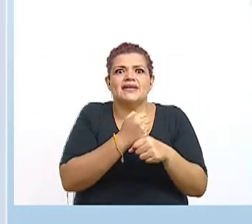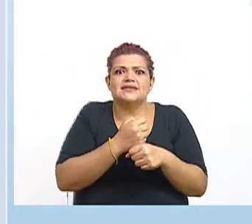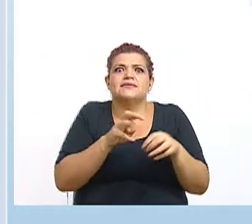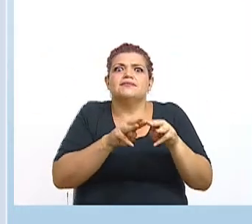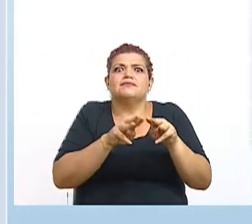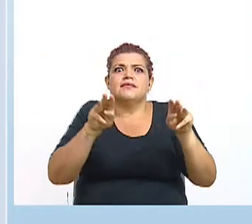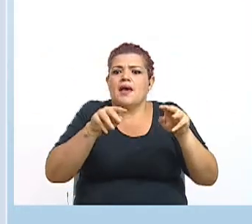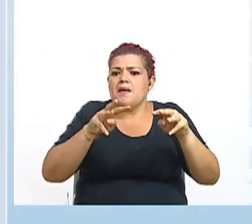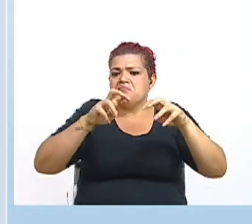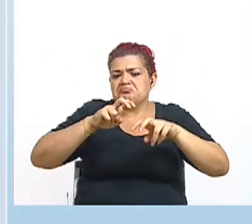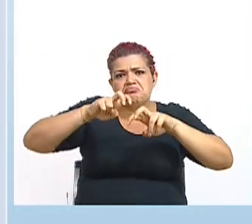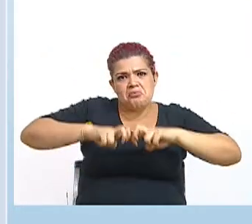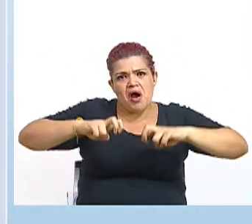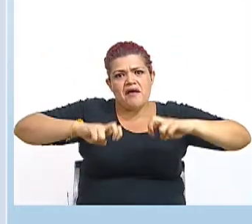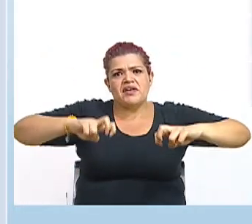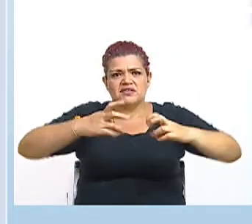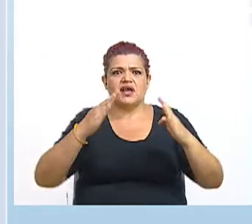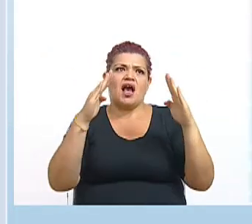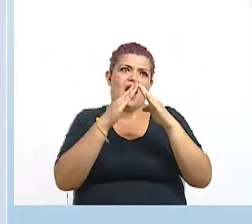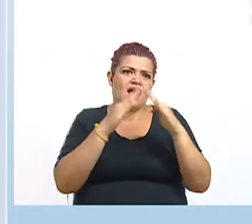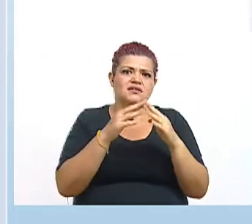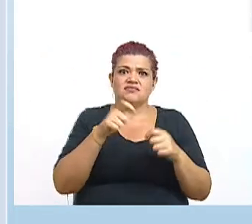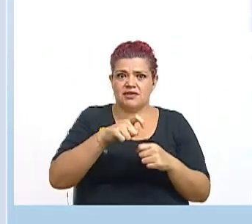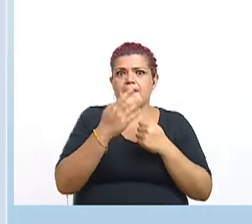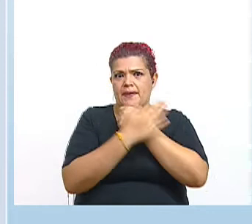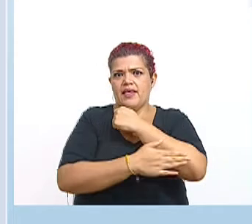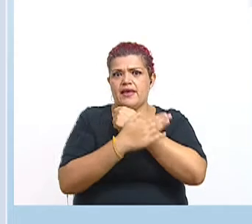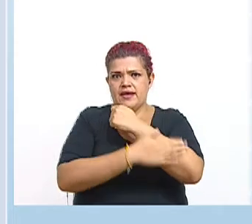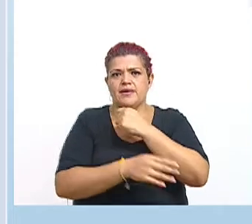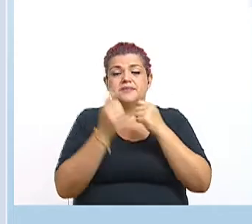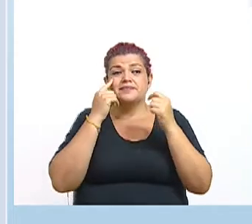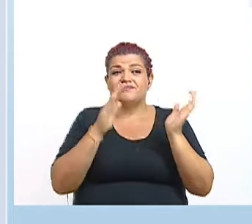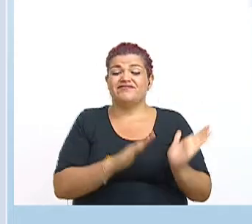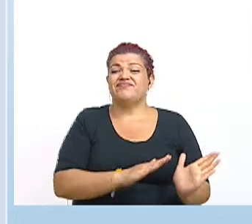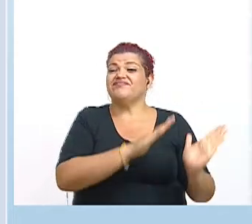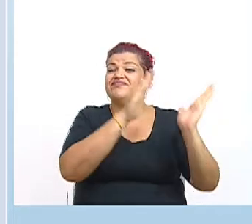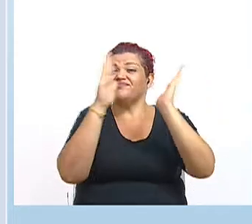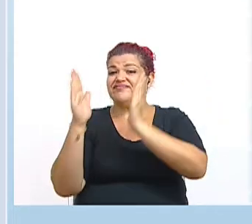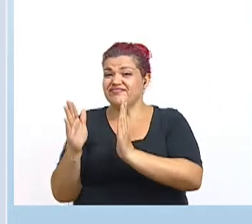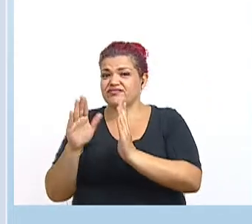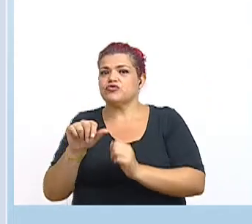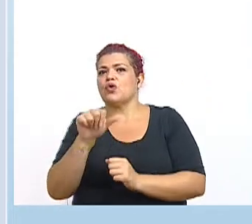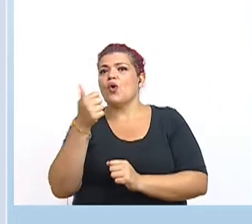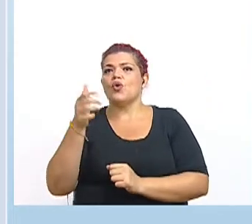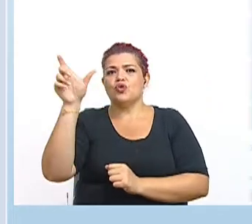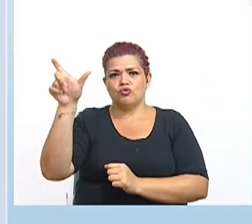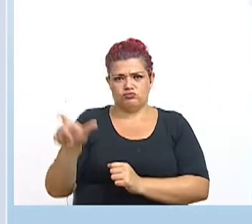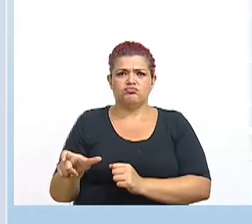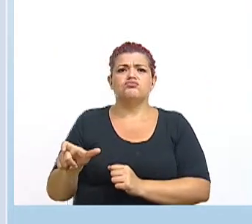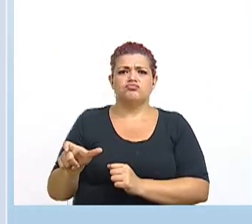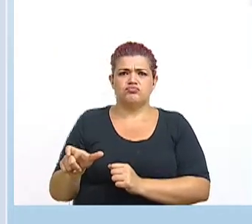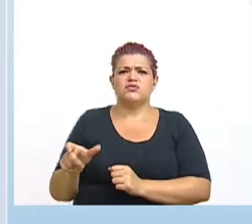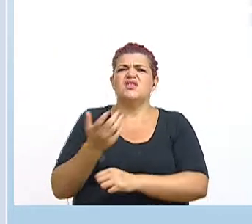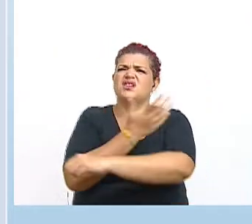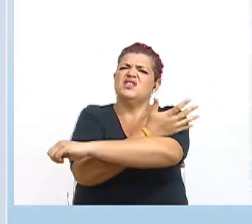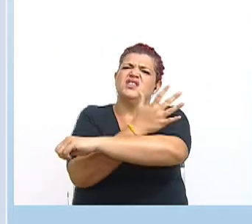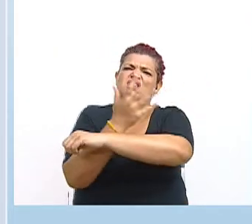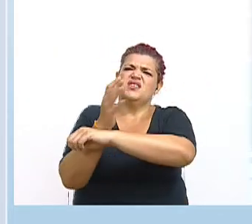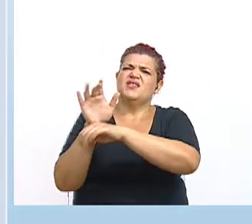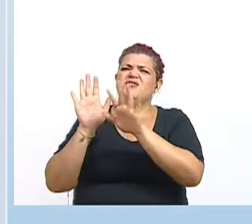de muebles, de casas, y por otro lado, el área de bosques, pero que se reserva casi de